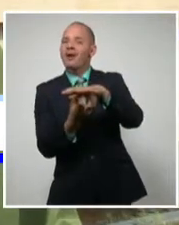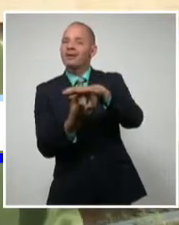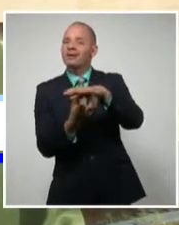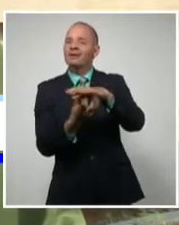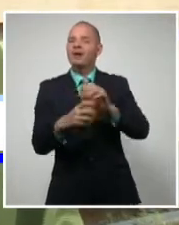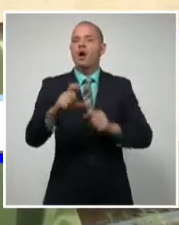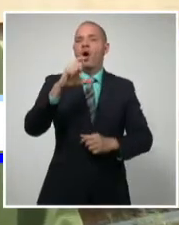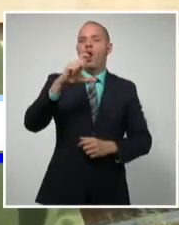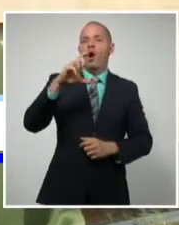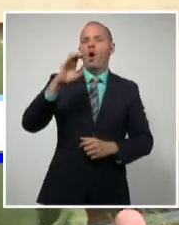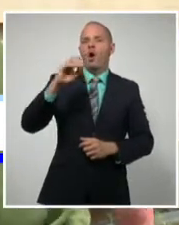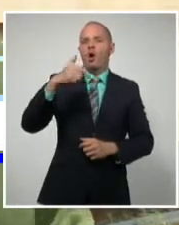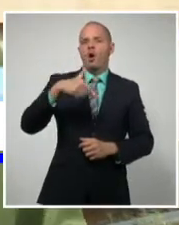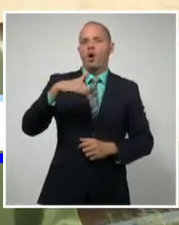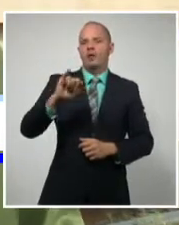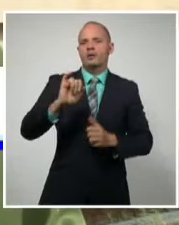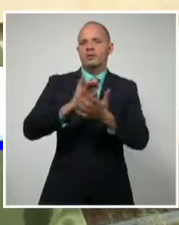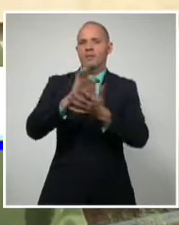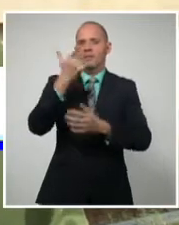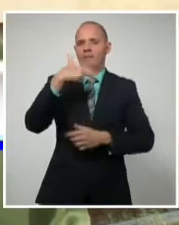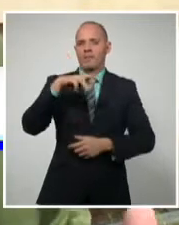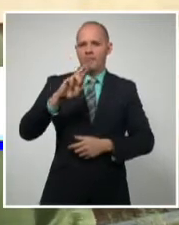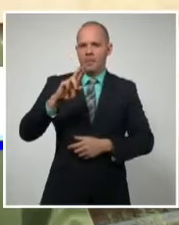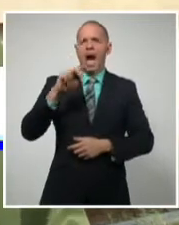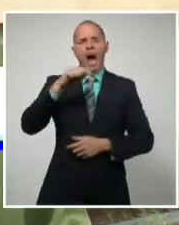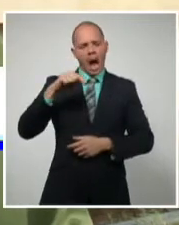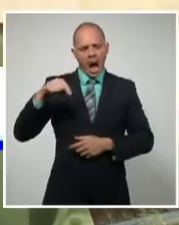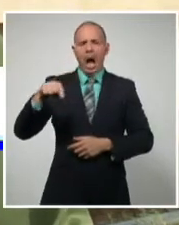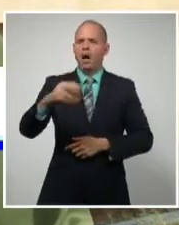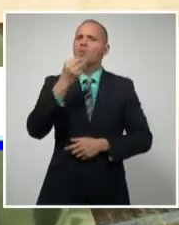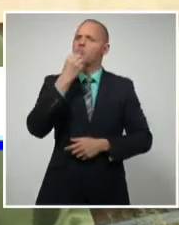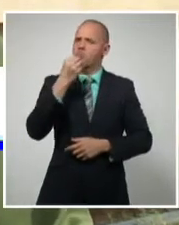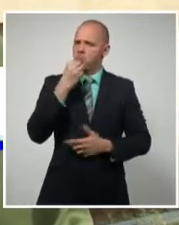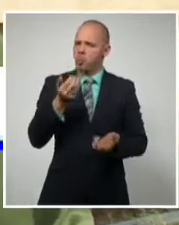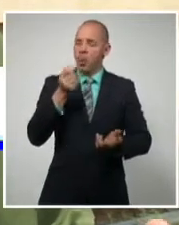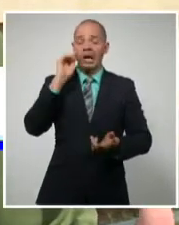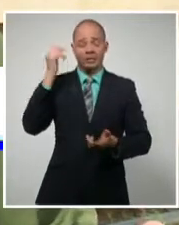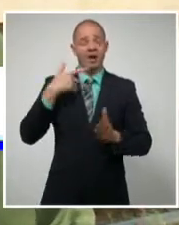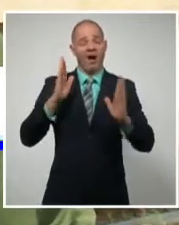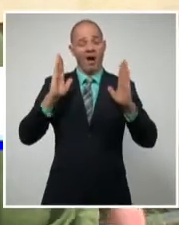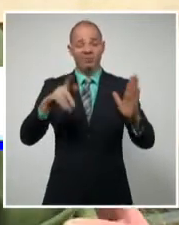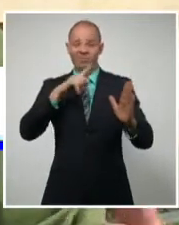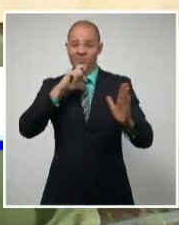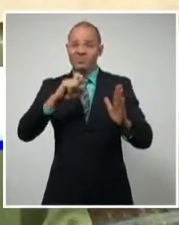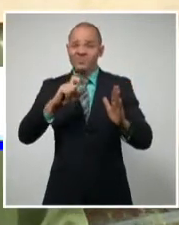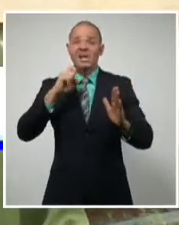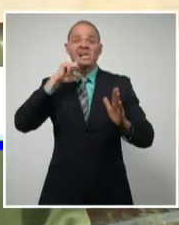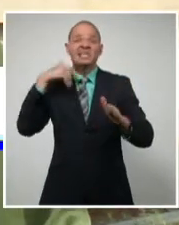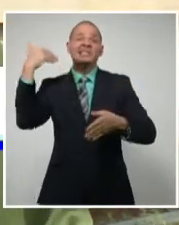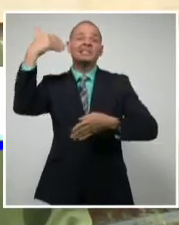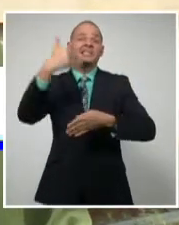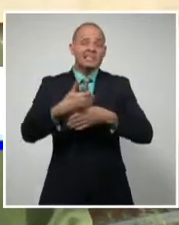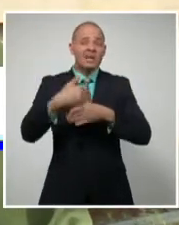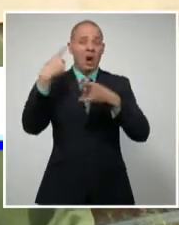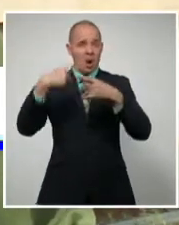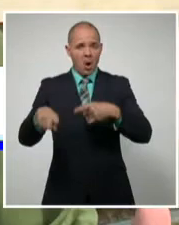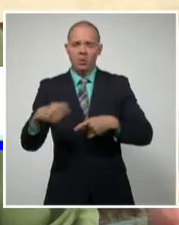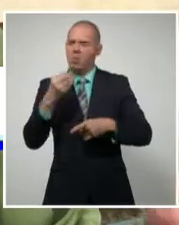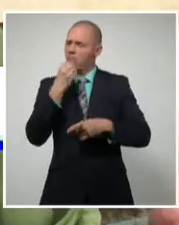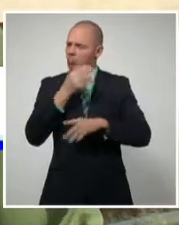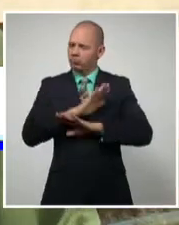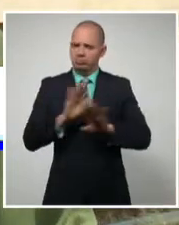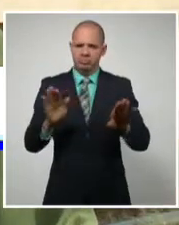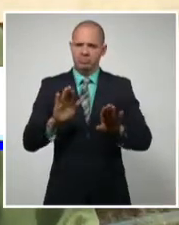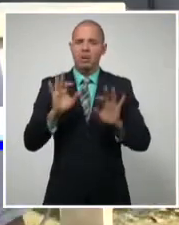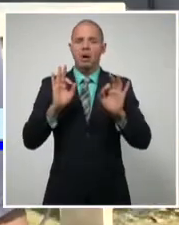medio de estas complejas situaciones de bloqueo, genocida, de guerra económica, pero que realmente tiene un impacto en la población,